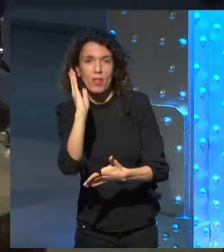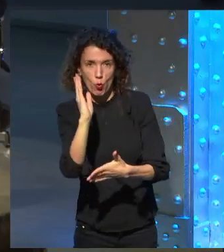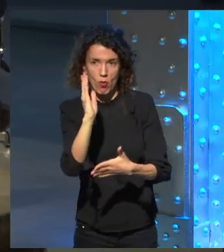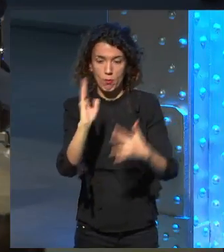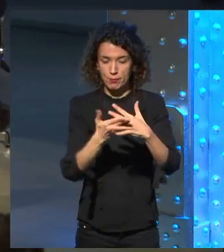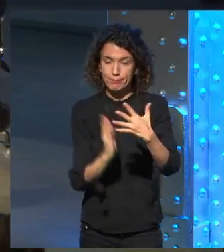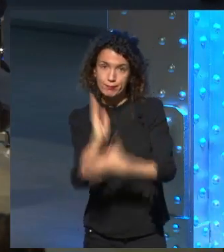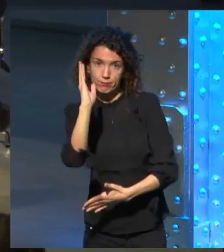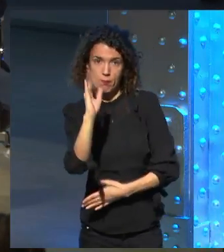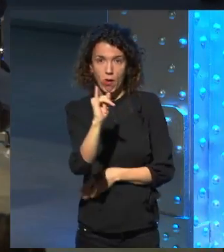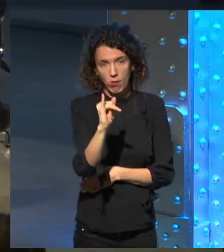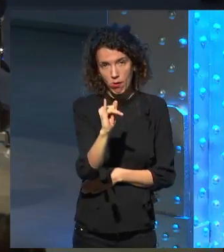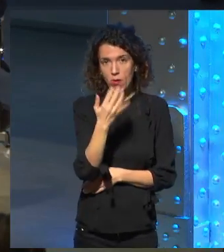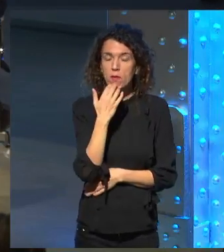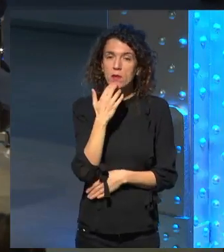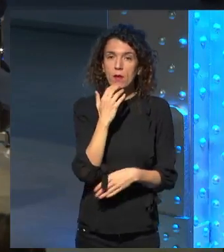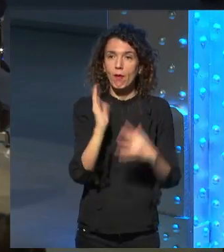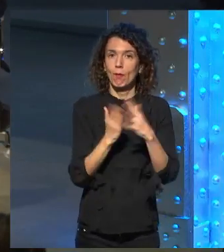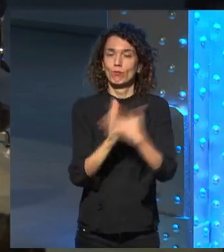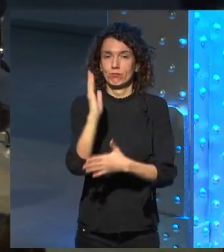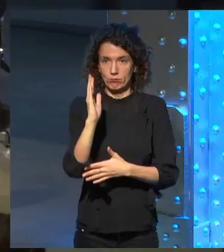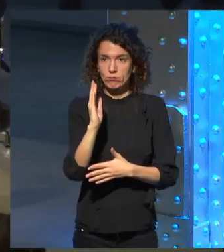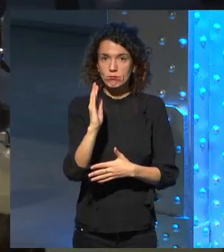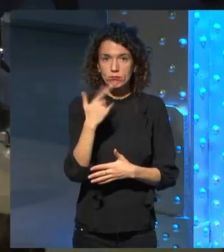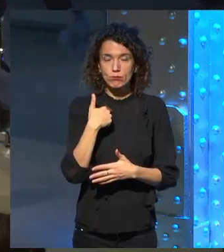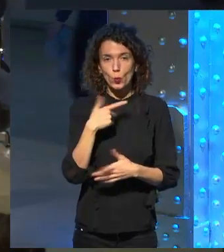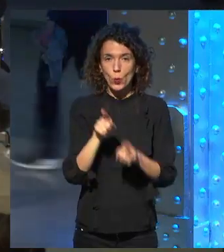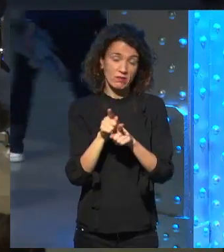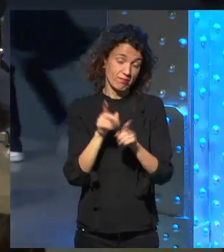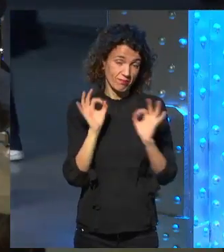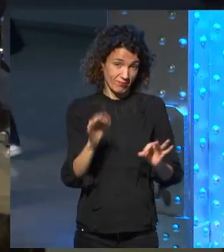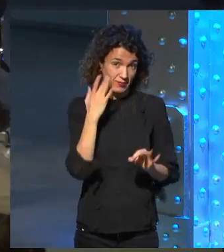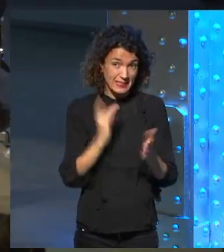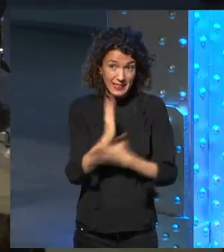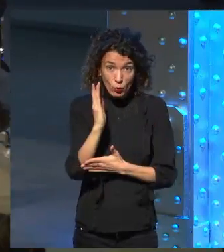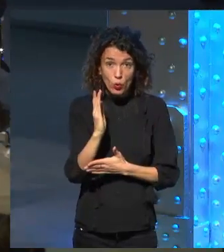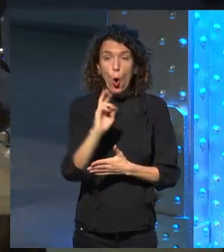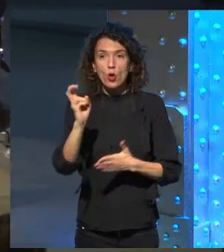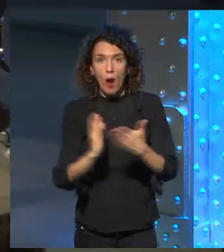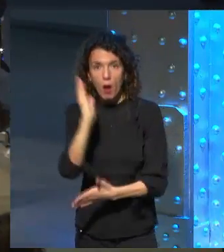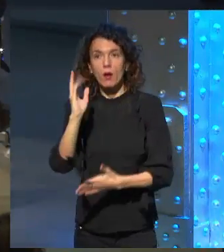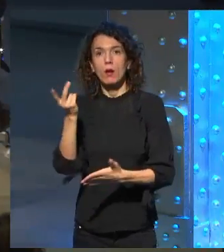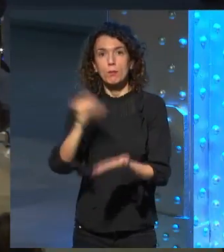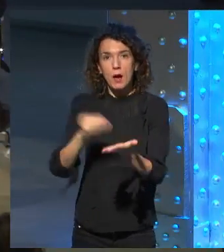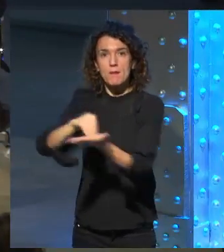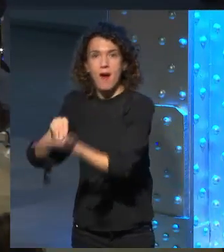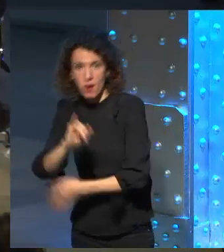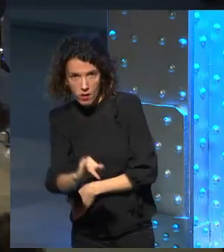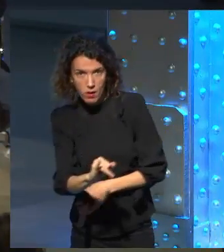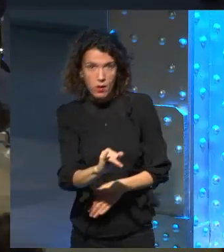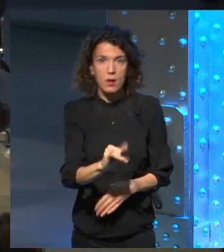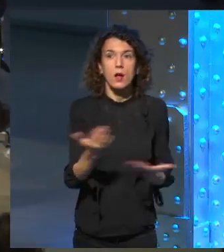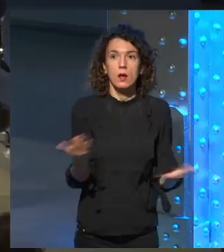interrumpido, ¿no? Es un intermedio, es una interrupción, y sobre la interrupción otra interrupción, ¿no? Y